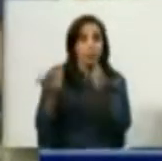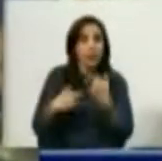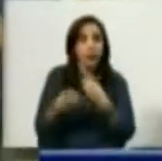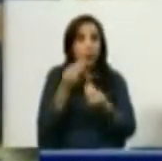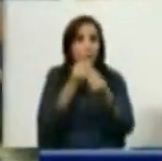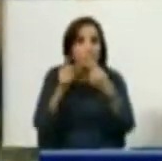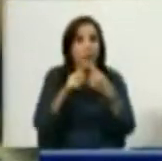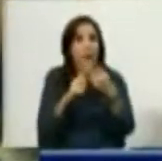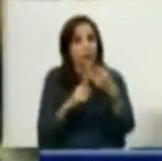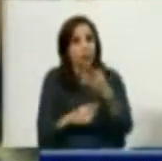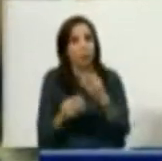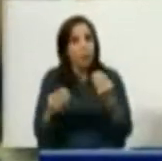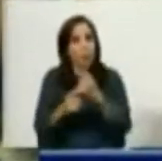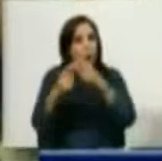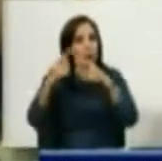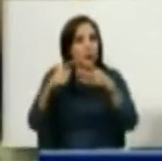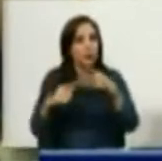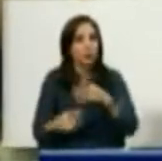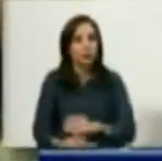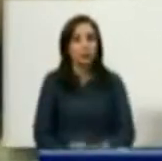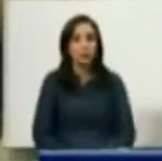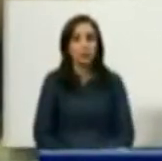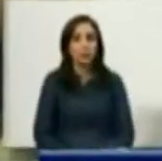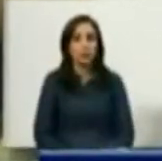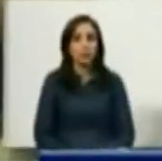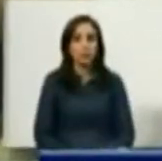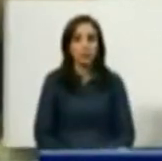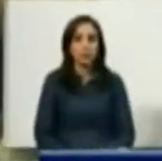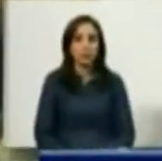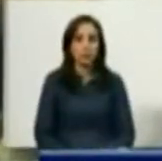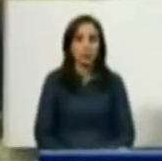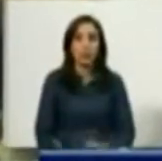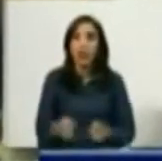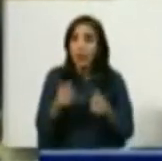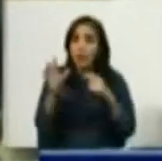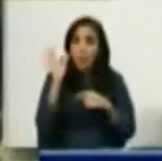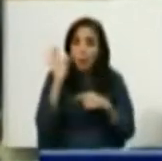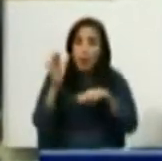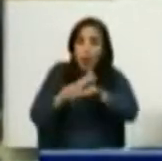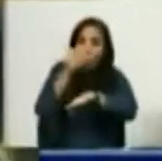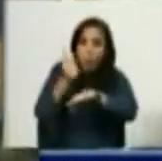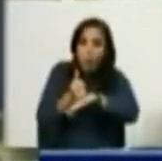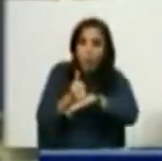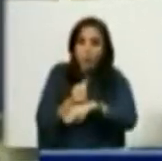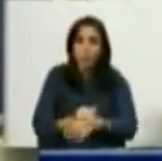esta señora Becerra es una gran culpable lo que está ocurriendo aquí en Venezuela